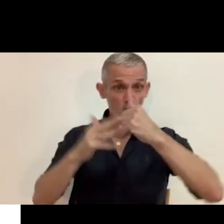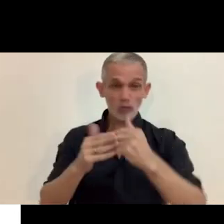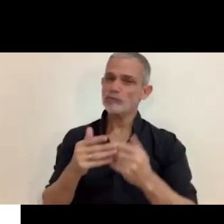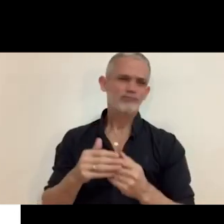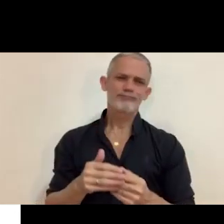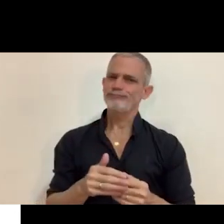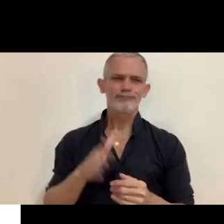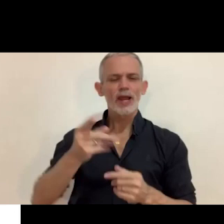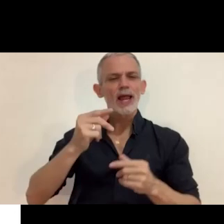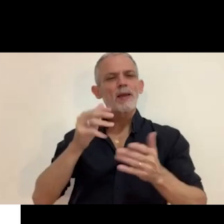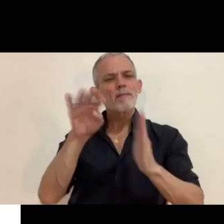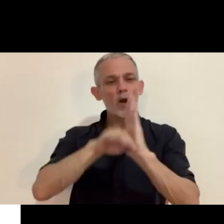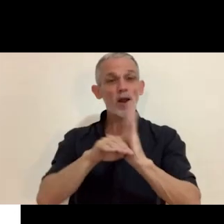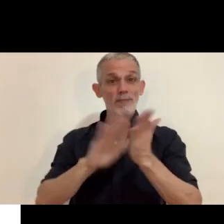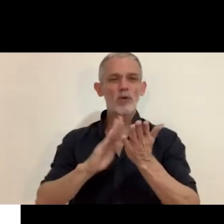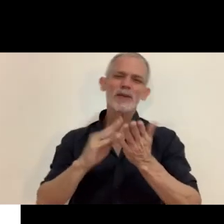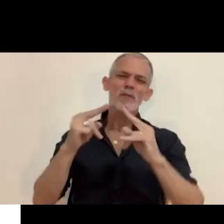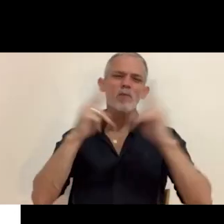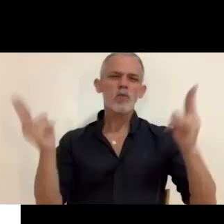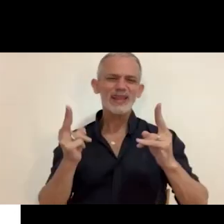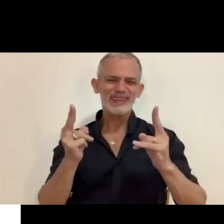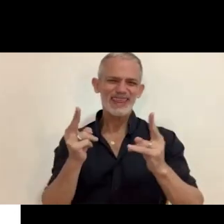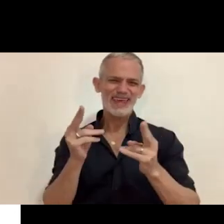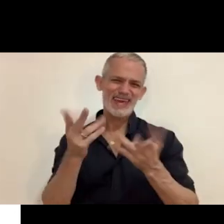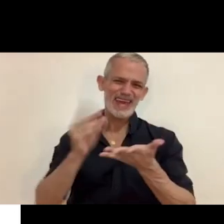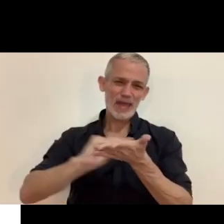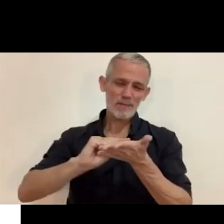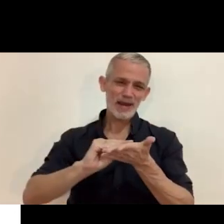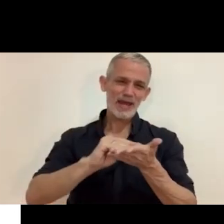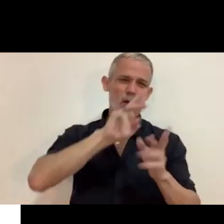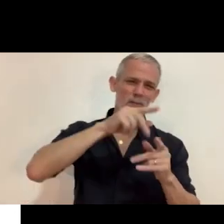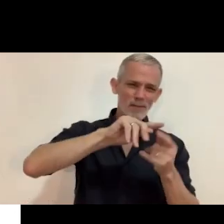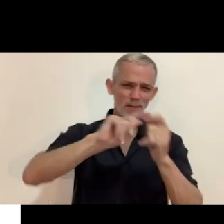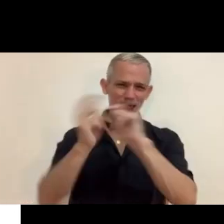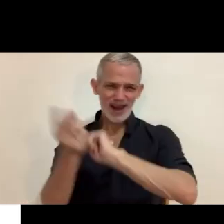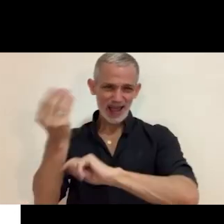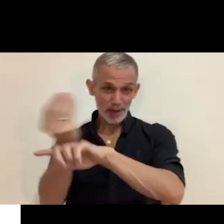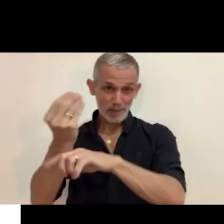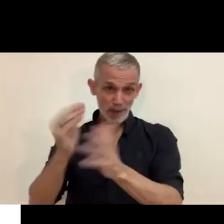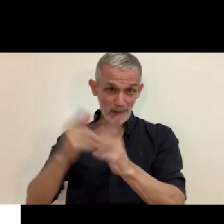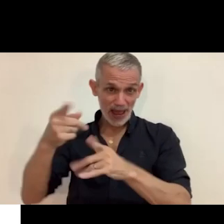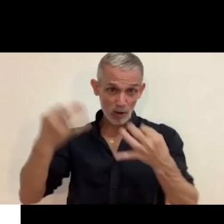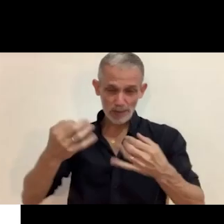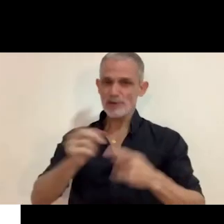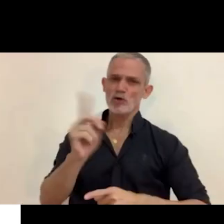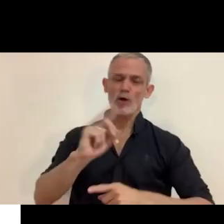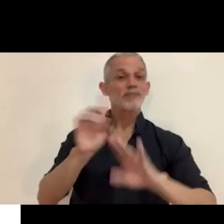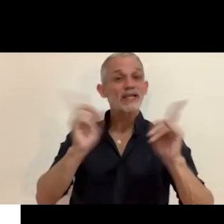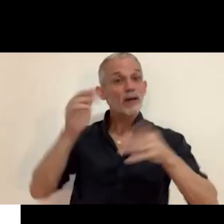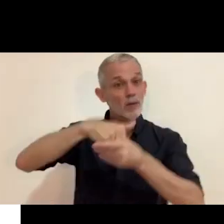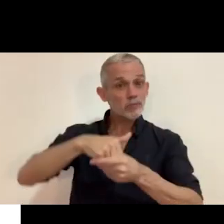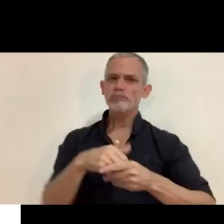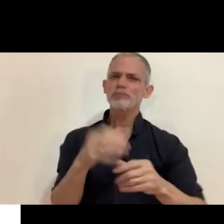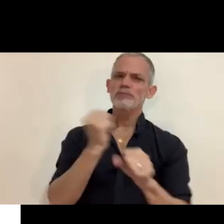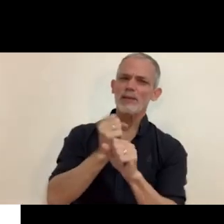al programa de Puente de Empleo. También quedan excluidos quienes hubieran incurrido en prácticas indebidas